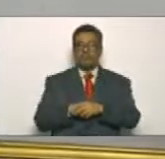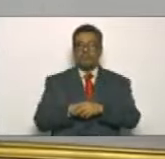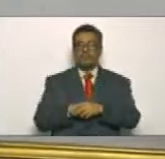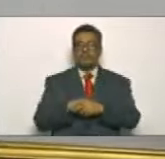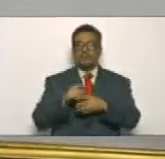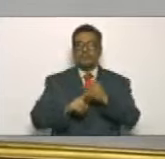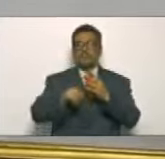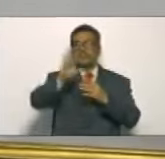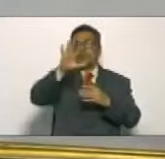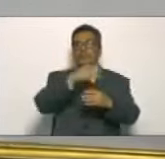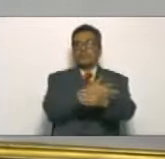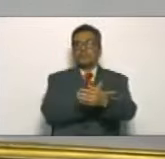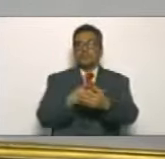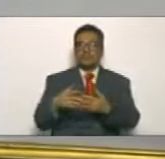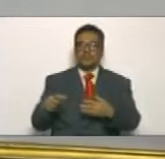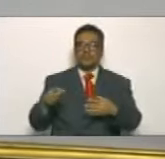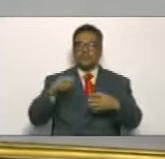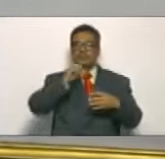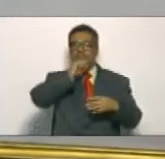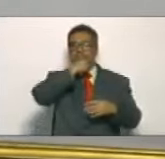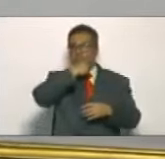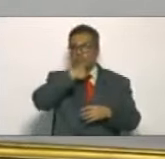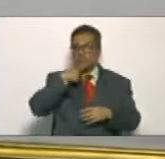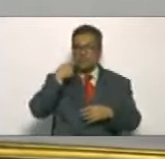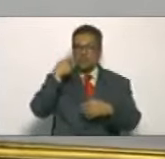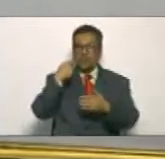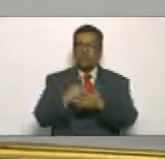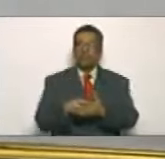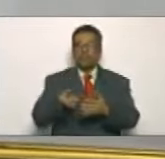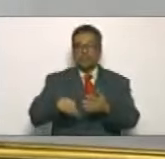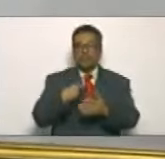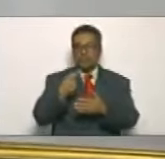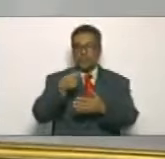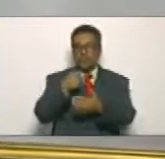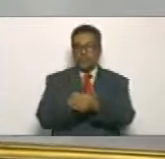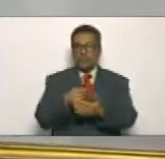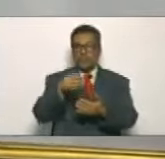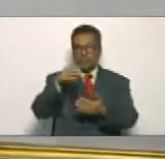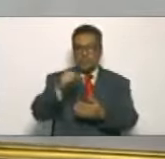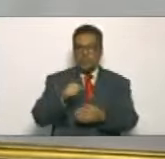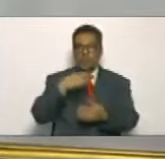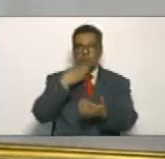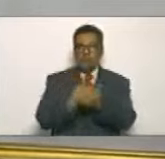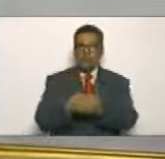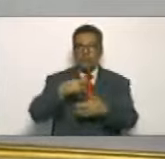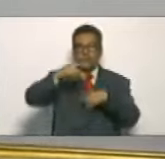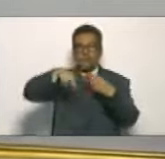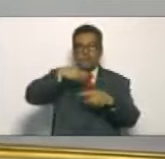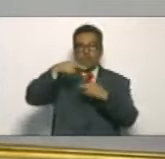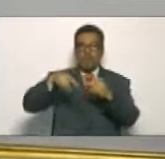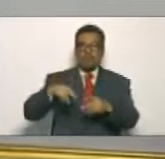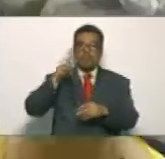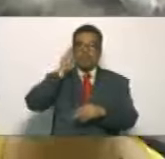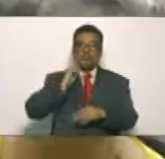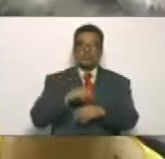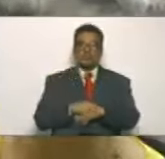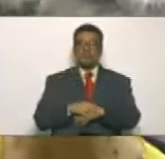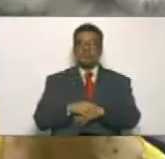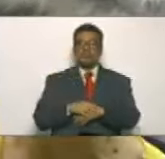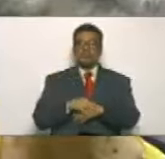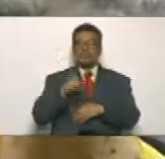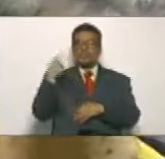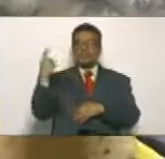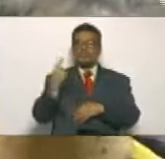Más de 5 millones de abuelos y abuelas, pensionados, pensionadas, gracias a la revolución bolivariana. Pero